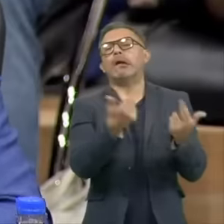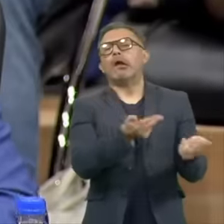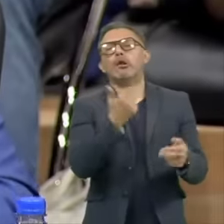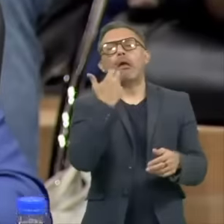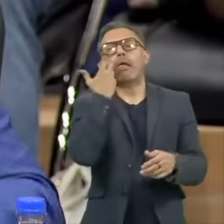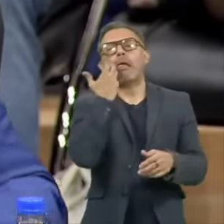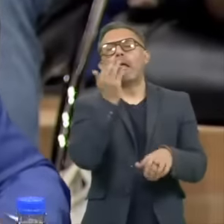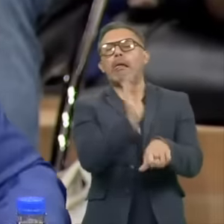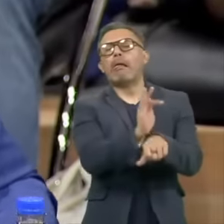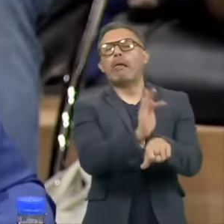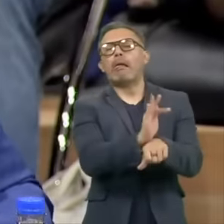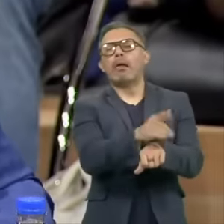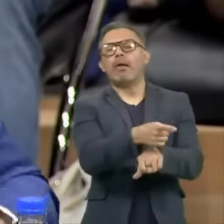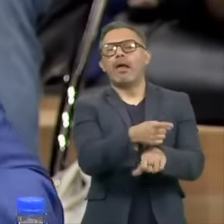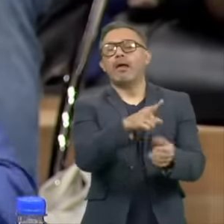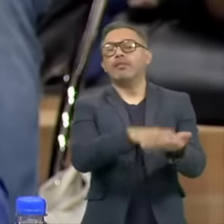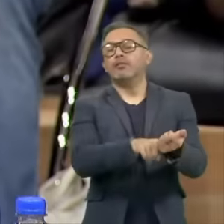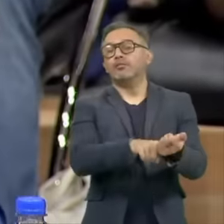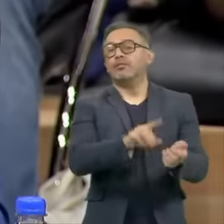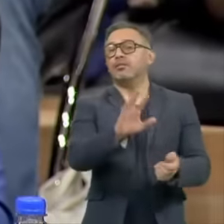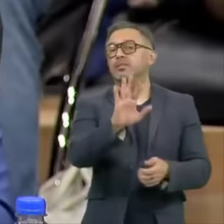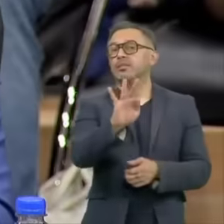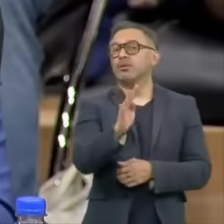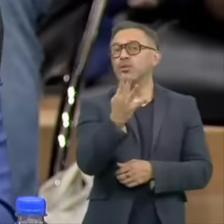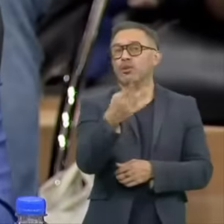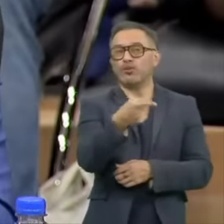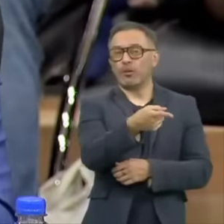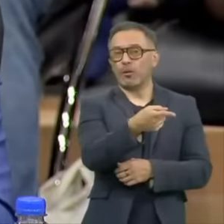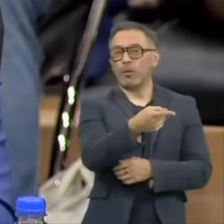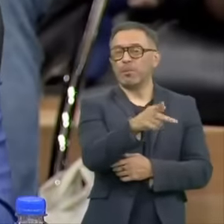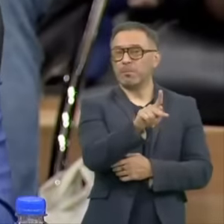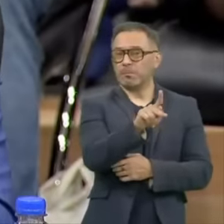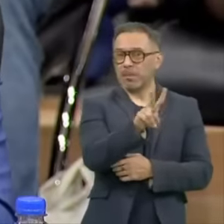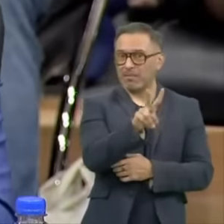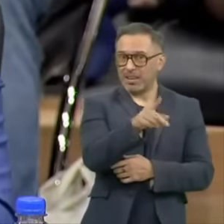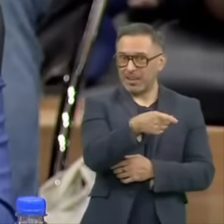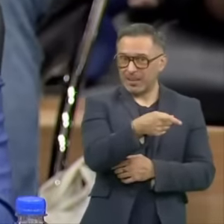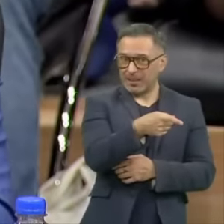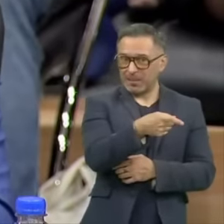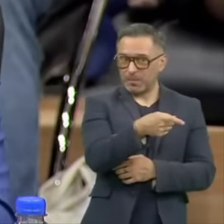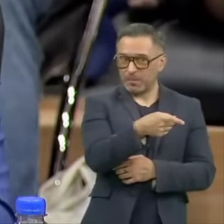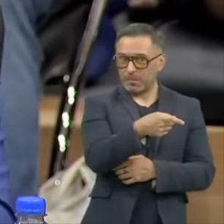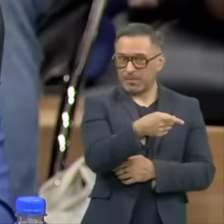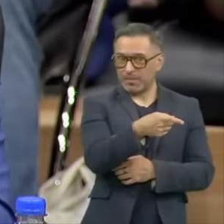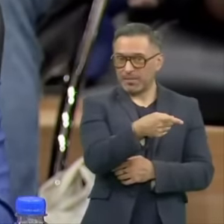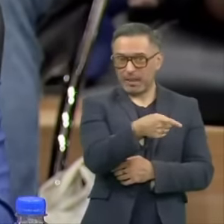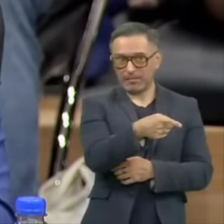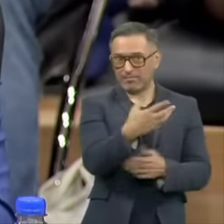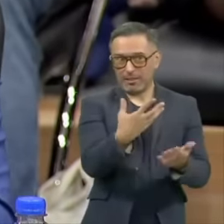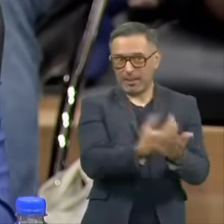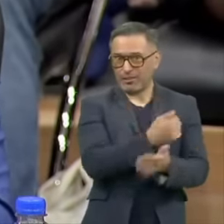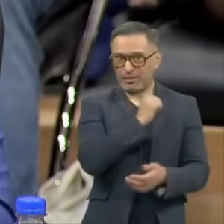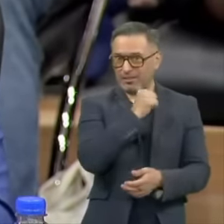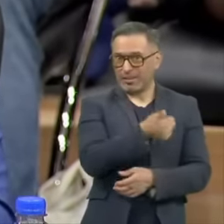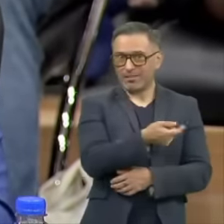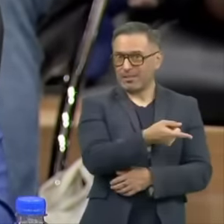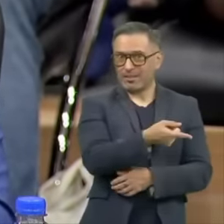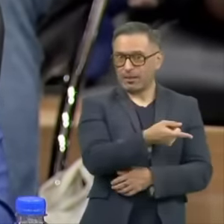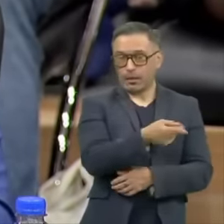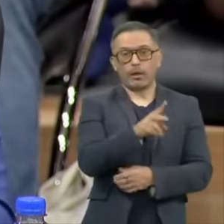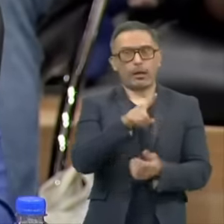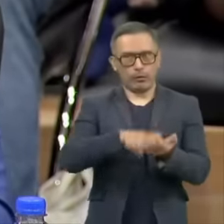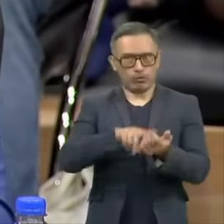le dan 54 al Verde, que no ganó, los ganó